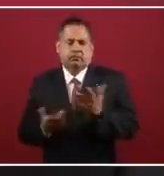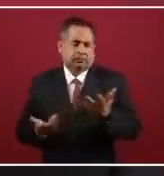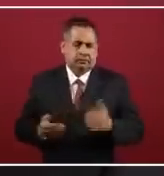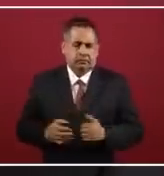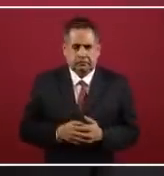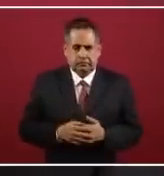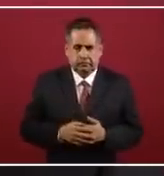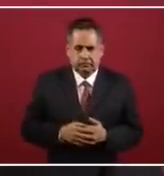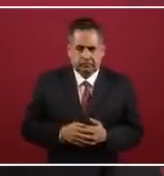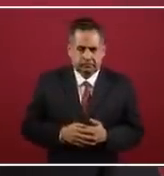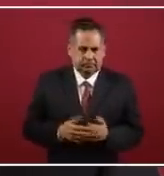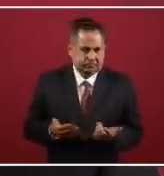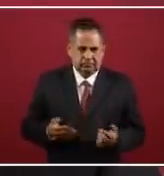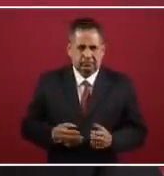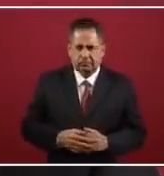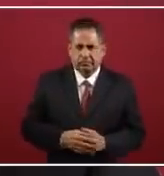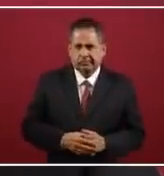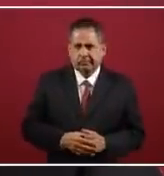si no,